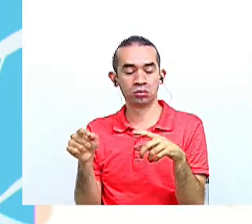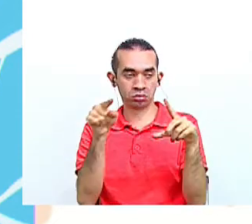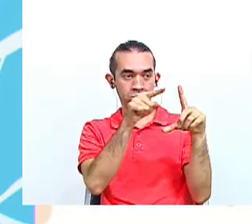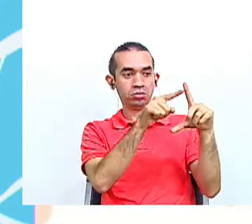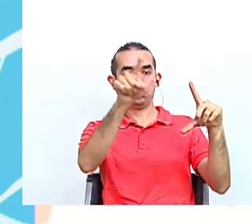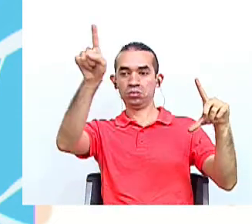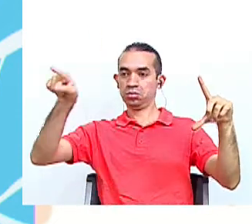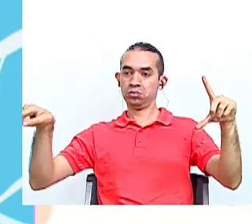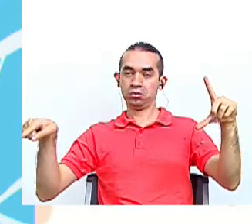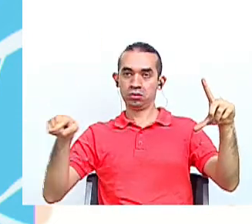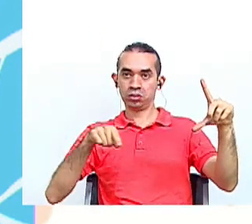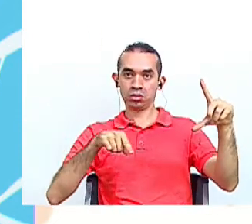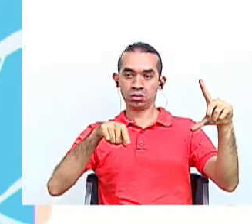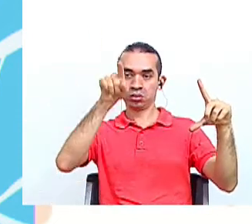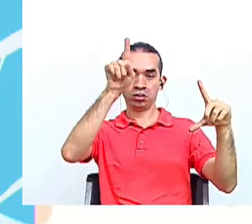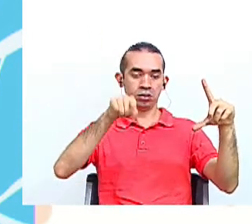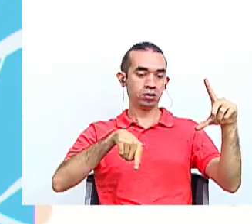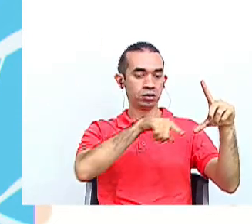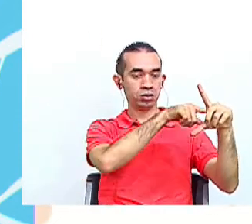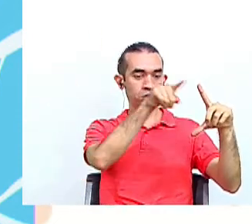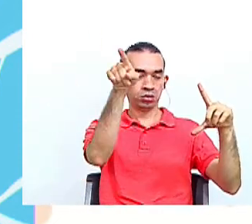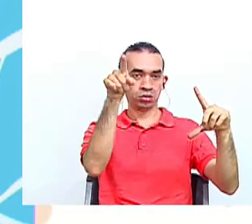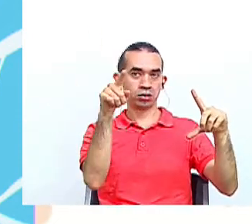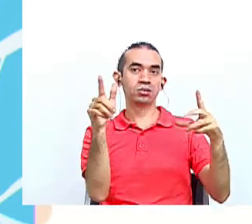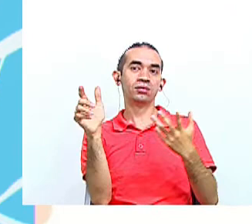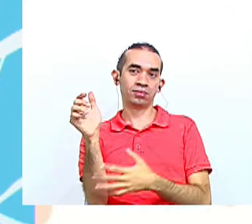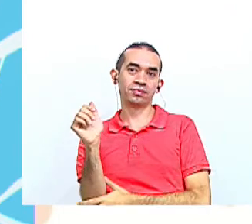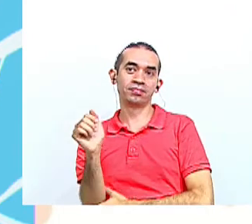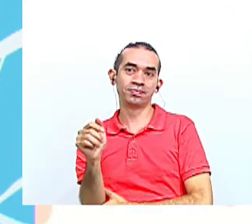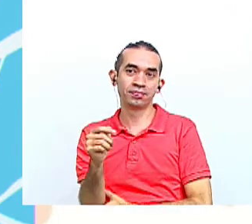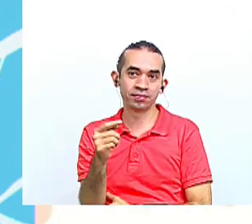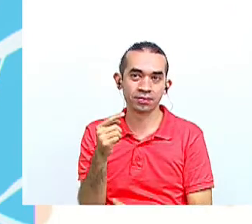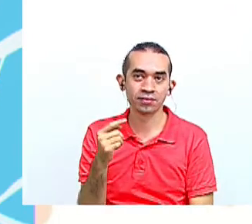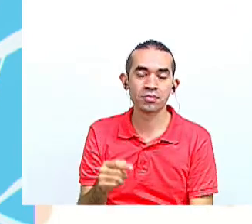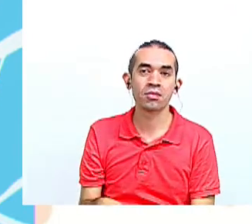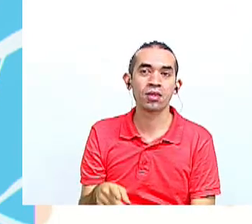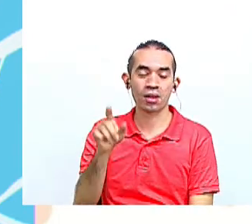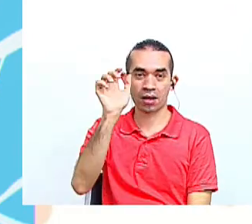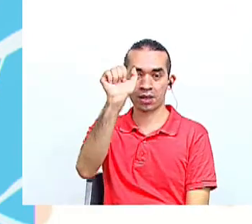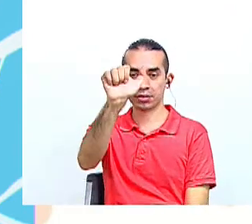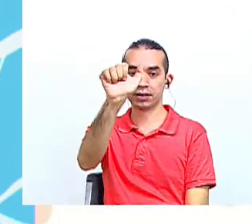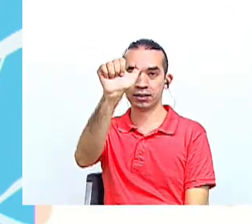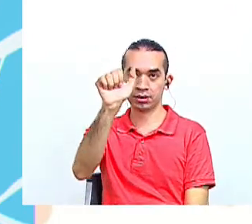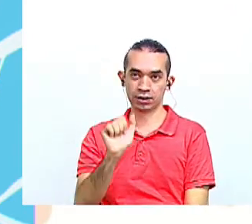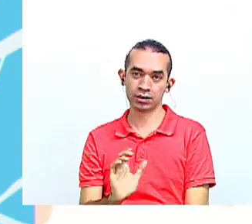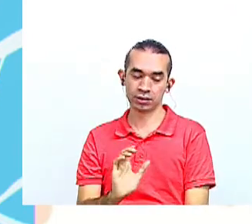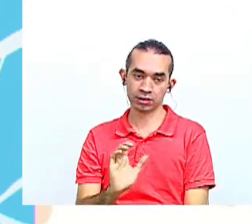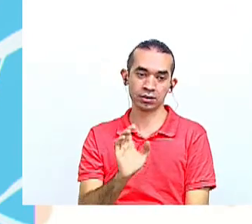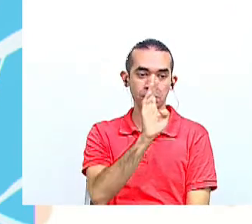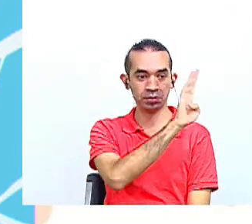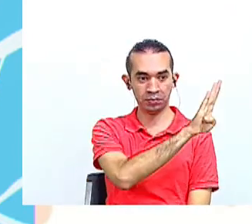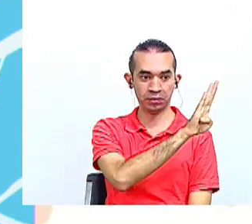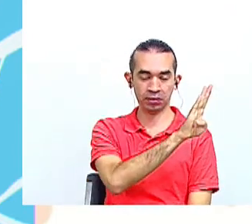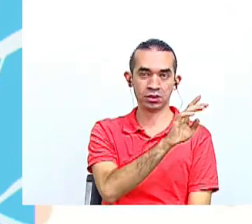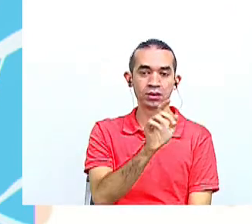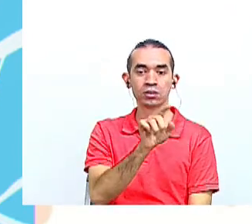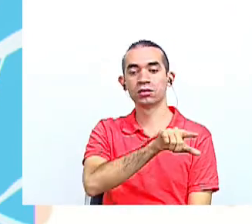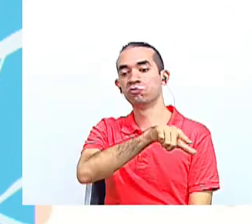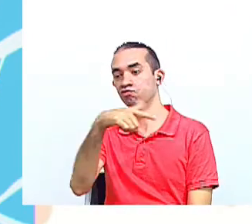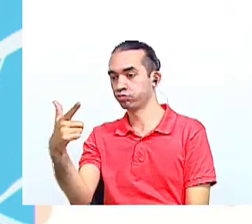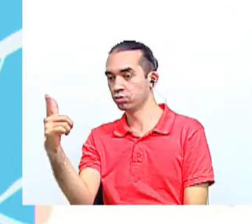triángulo congruente al triángulo ACB. ¿Qué significa la